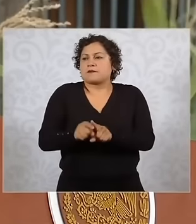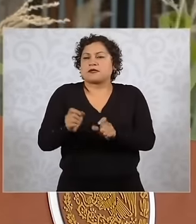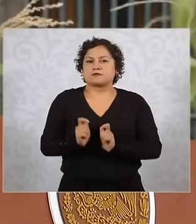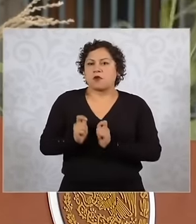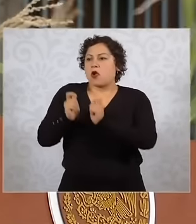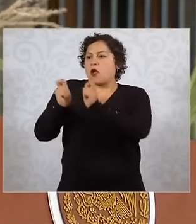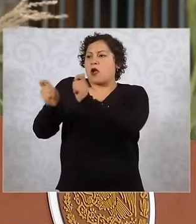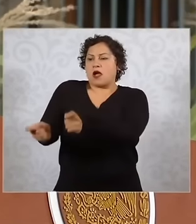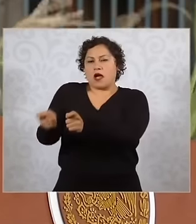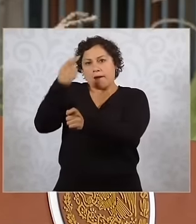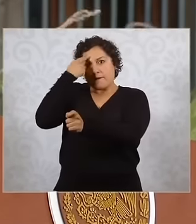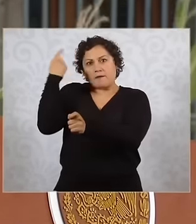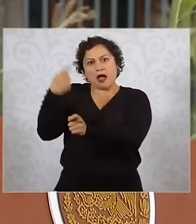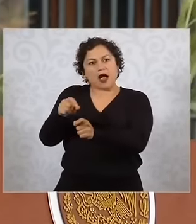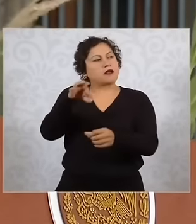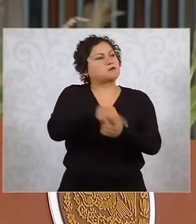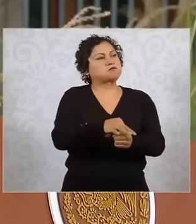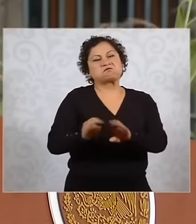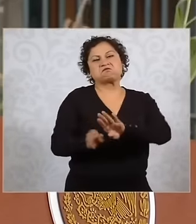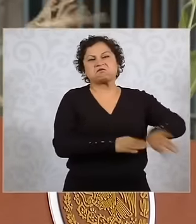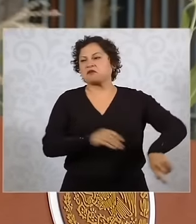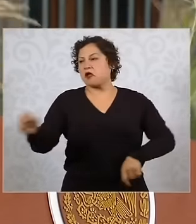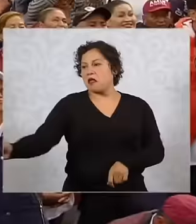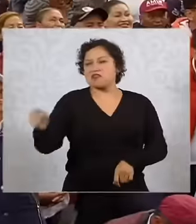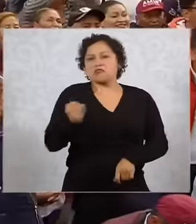¡No al nepotismo!